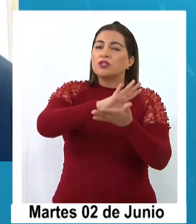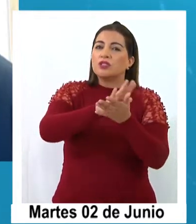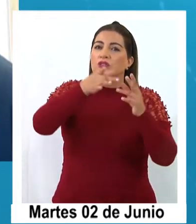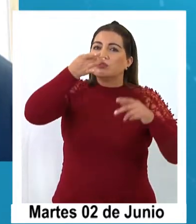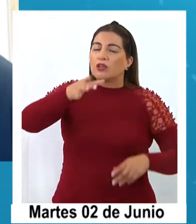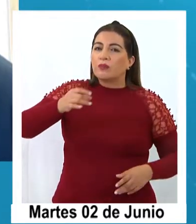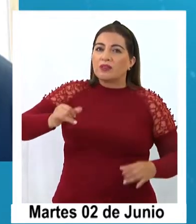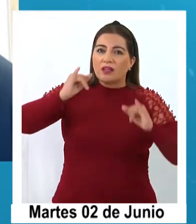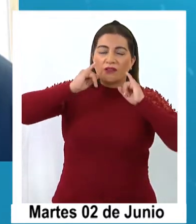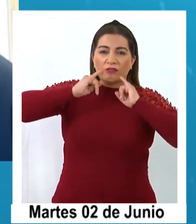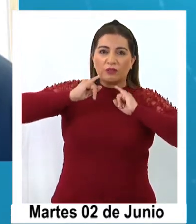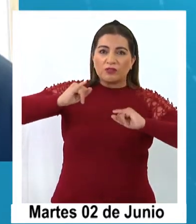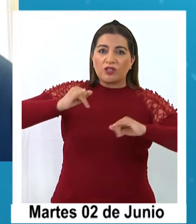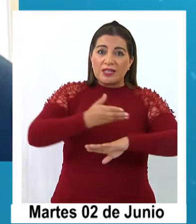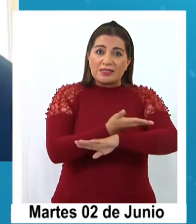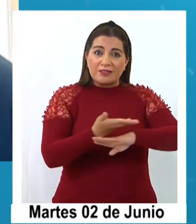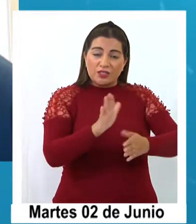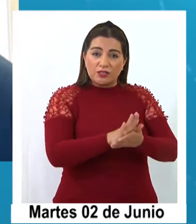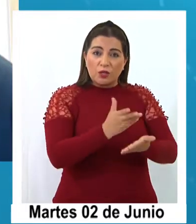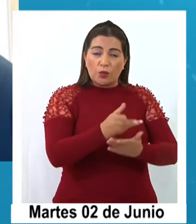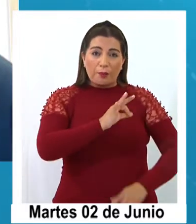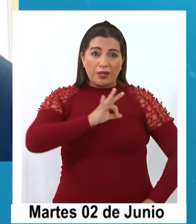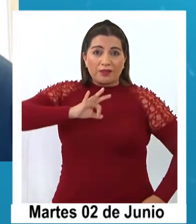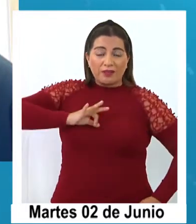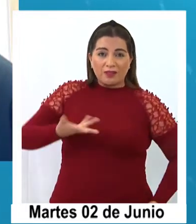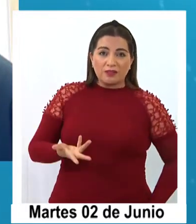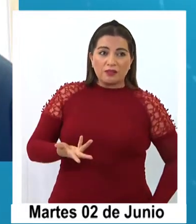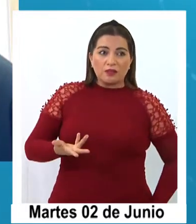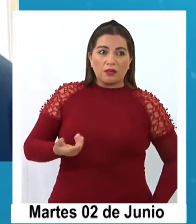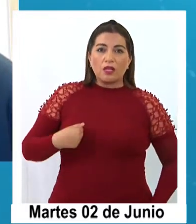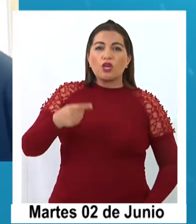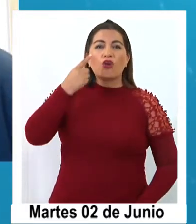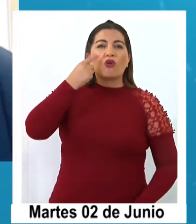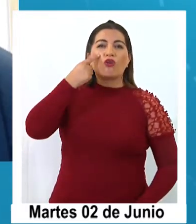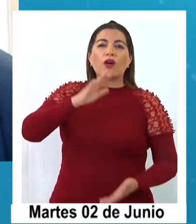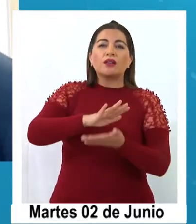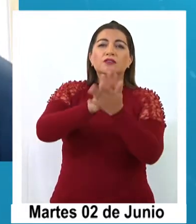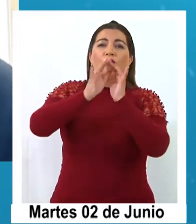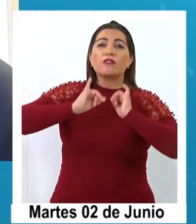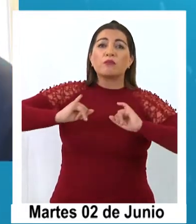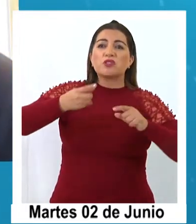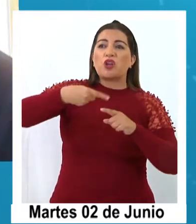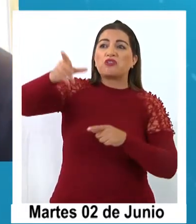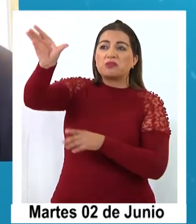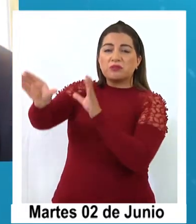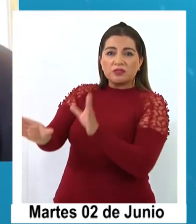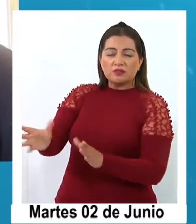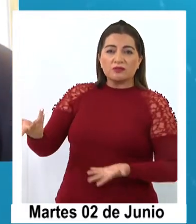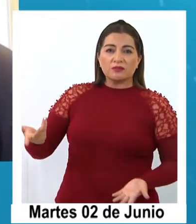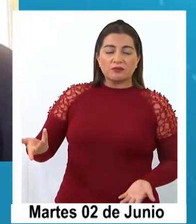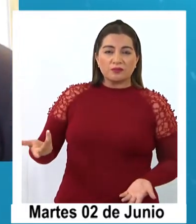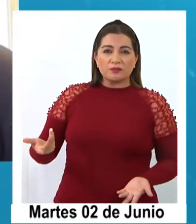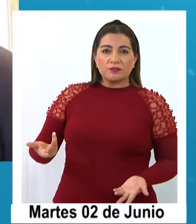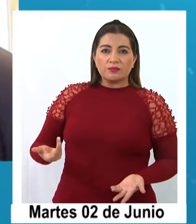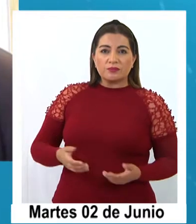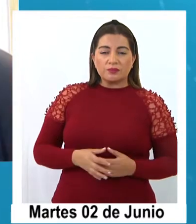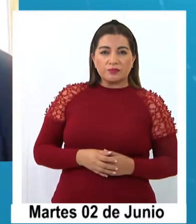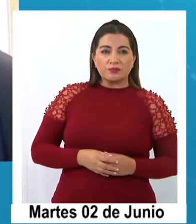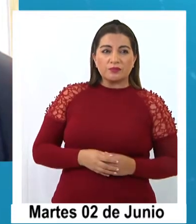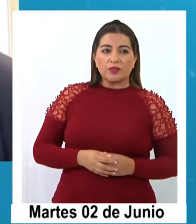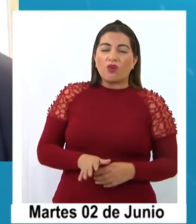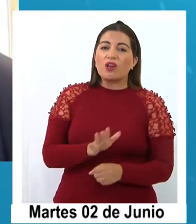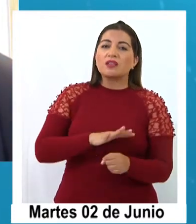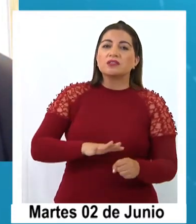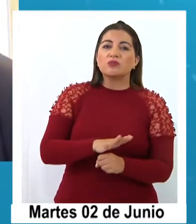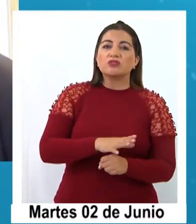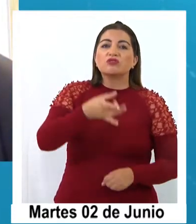la información a nivel de servicios de salud y de ministerio, y que no conozcan toda la información de los demás, o como para, o la